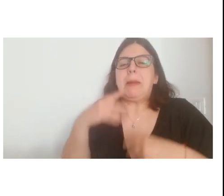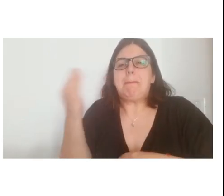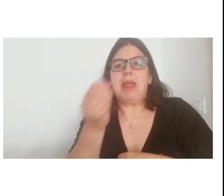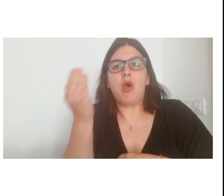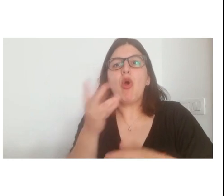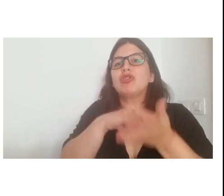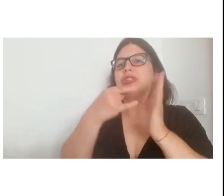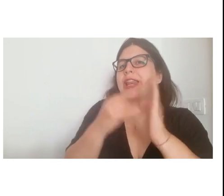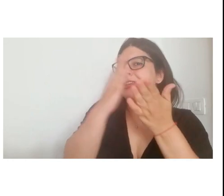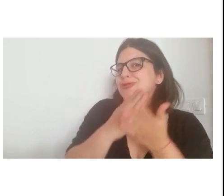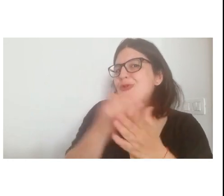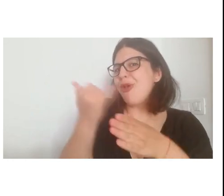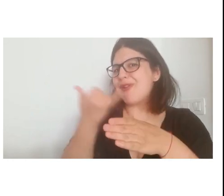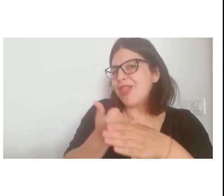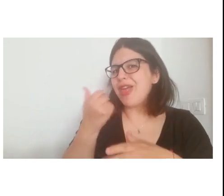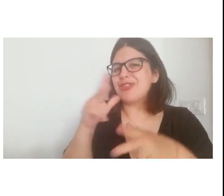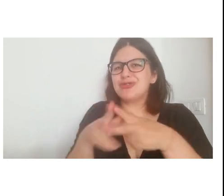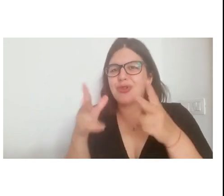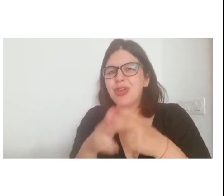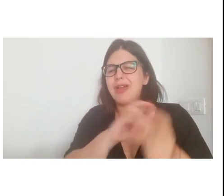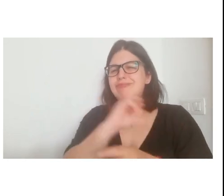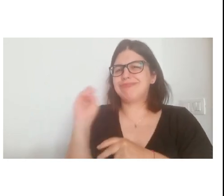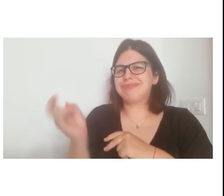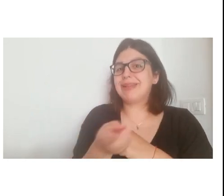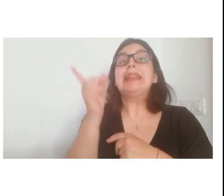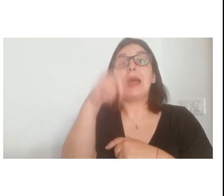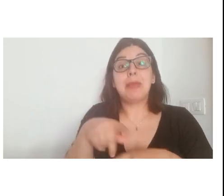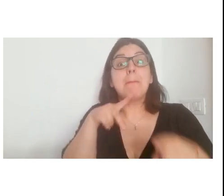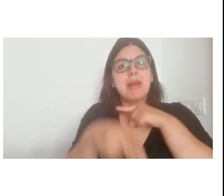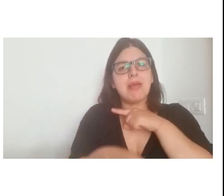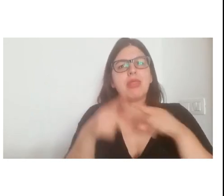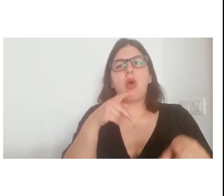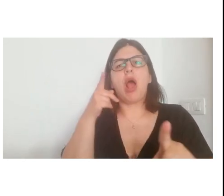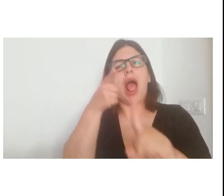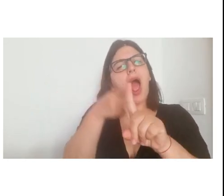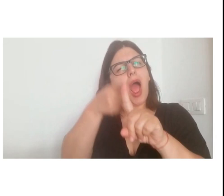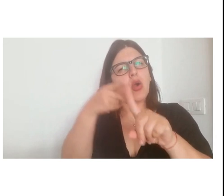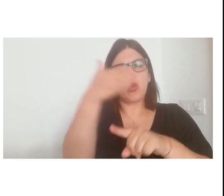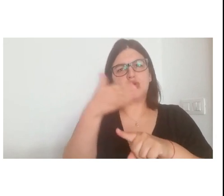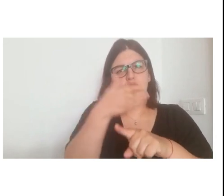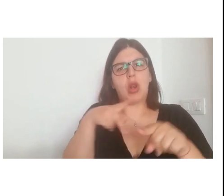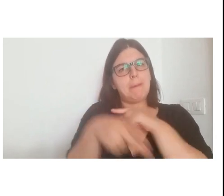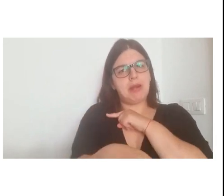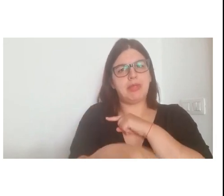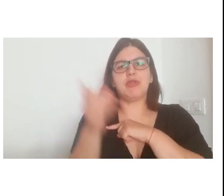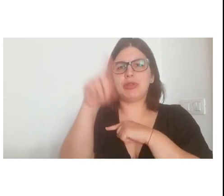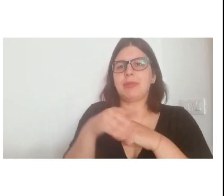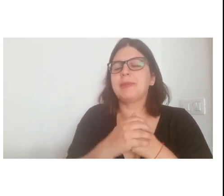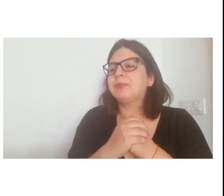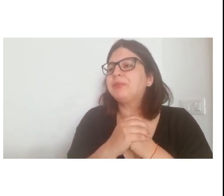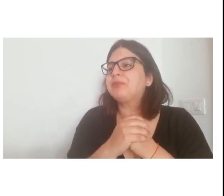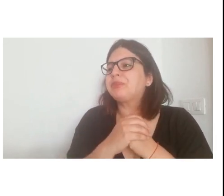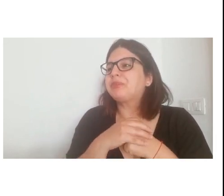estudio, habilidades sociais, prevención sobre o acoso, do acoso escolar,